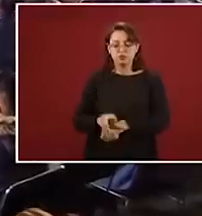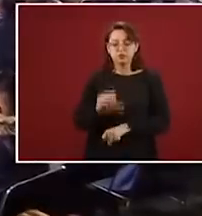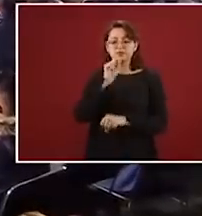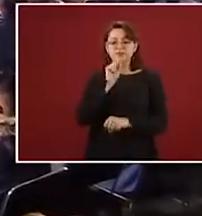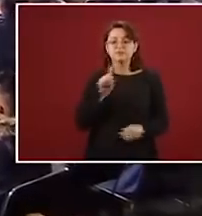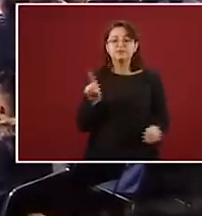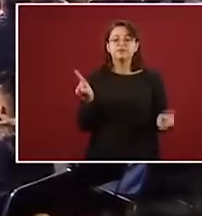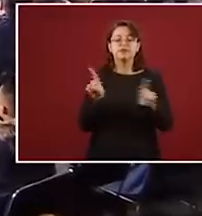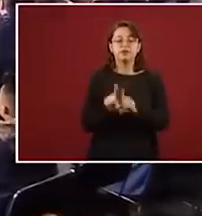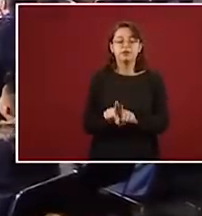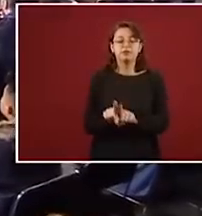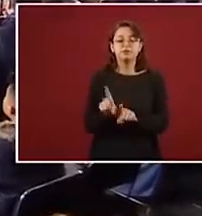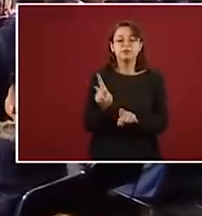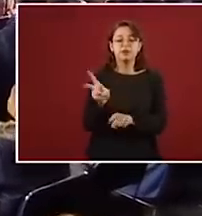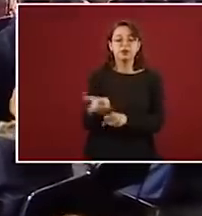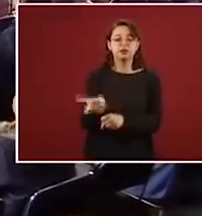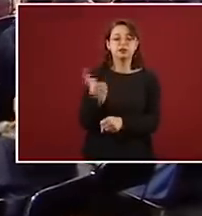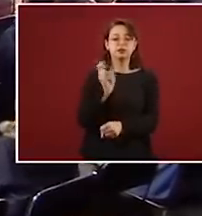también